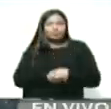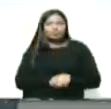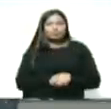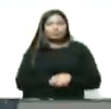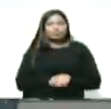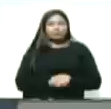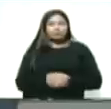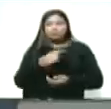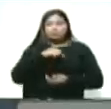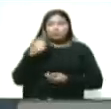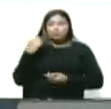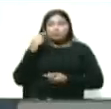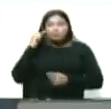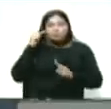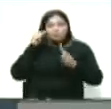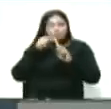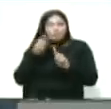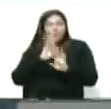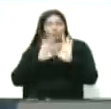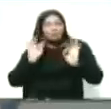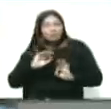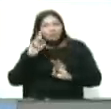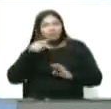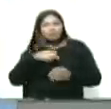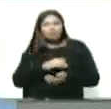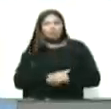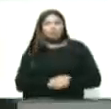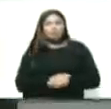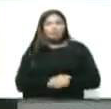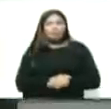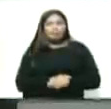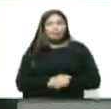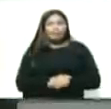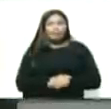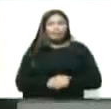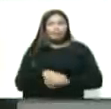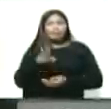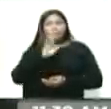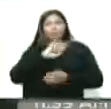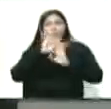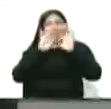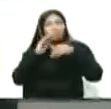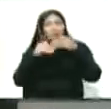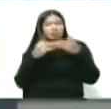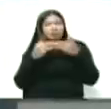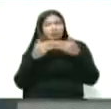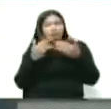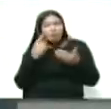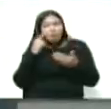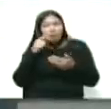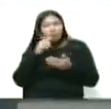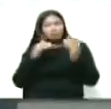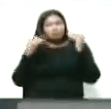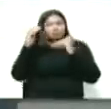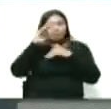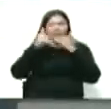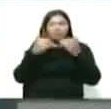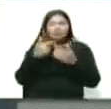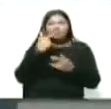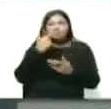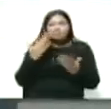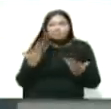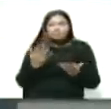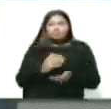teníamos que actuar severamente, con la máxima pena, contra aquellos, vamos a decir así,